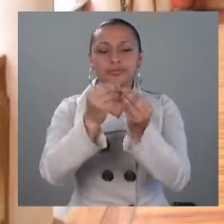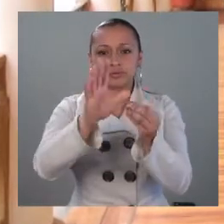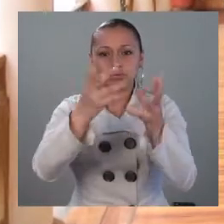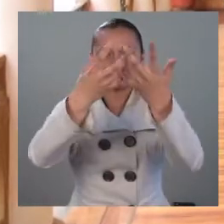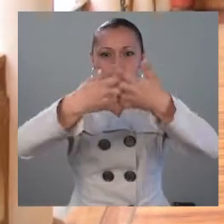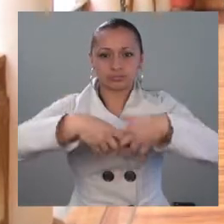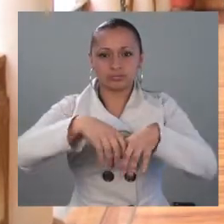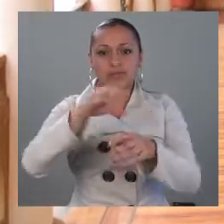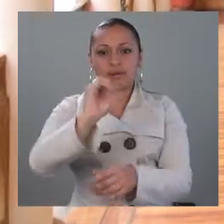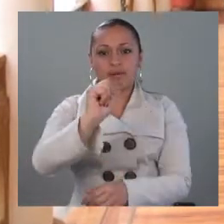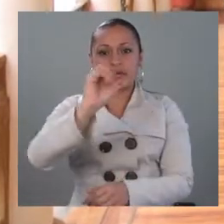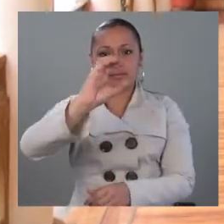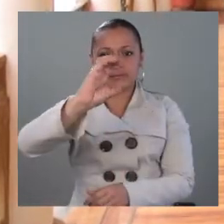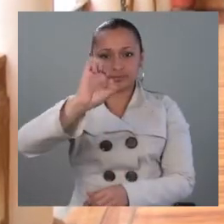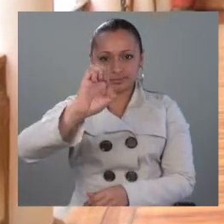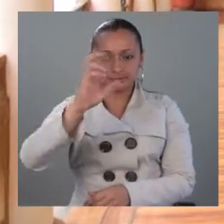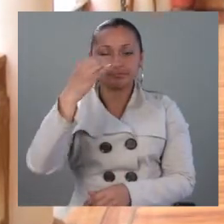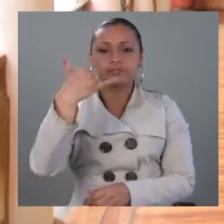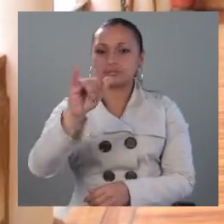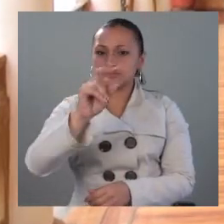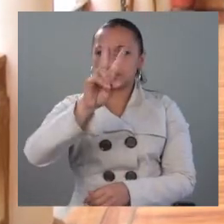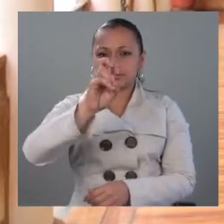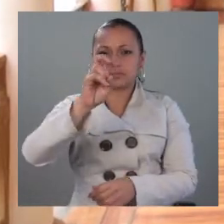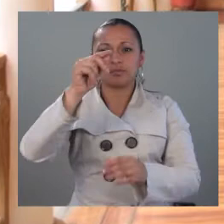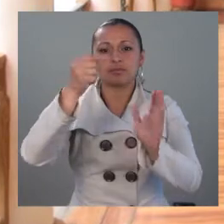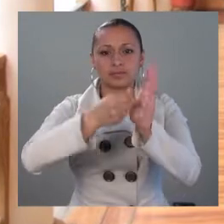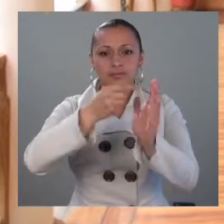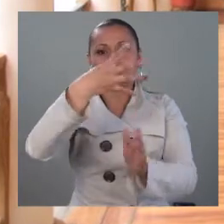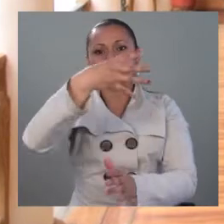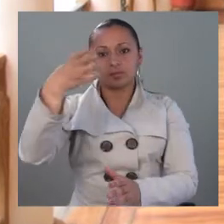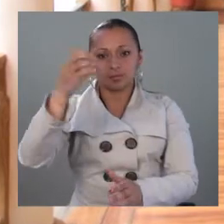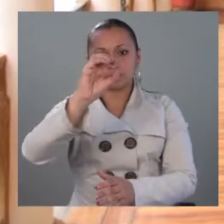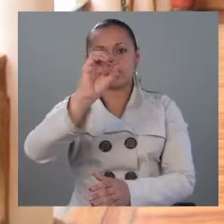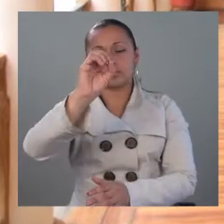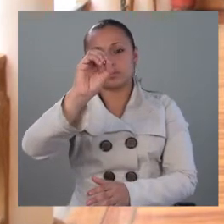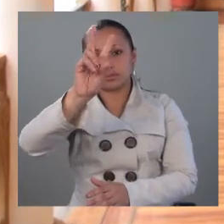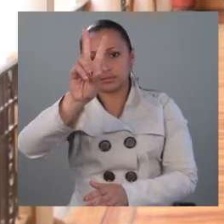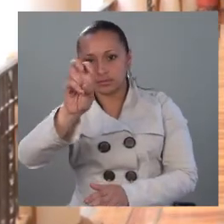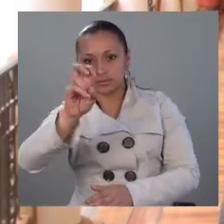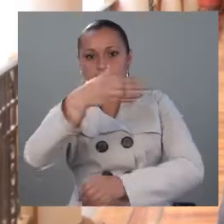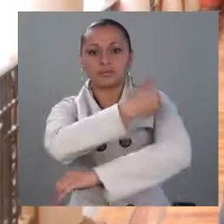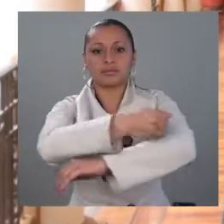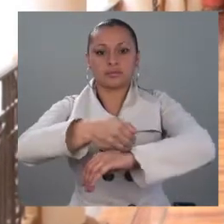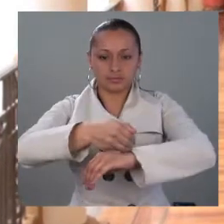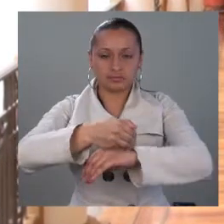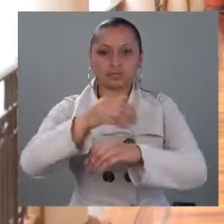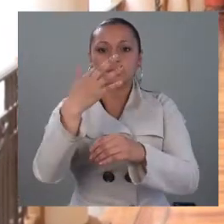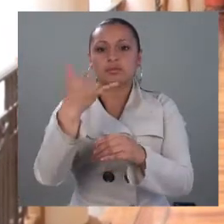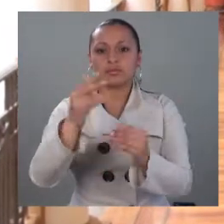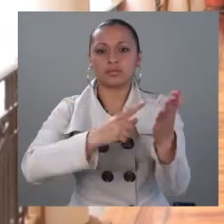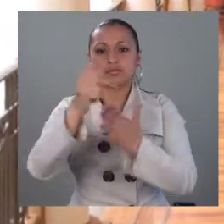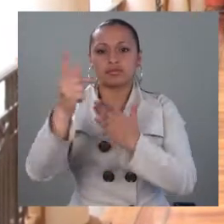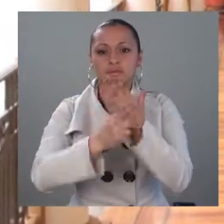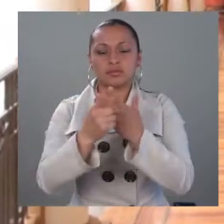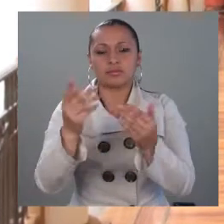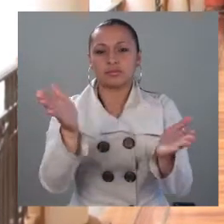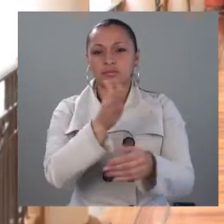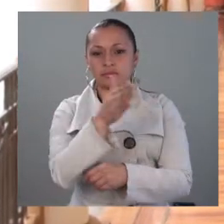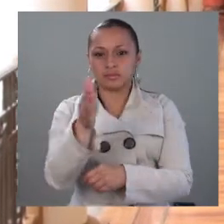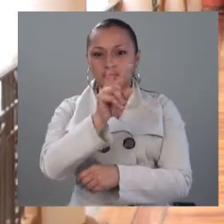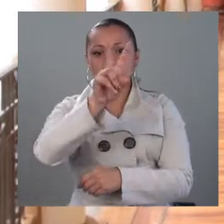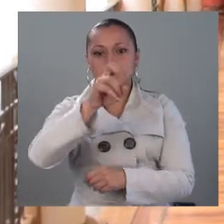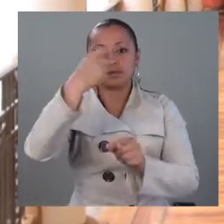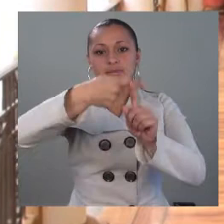consorcio Vías ACE, es un proyecto que tiene un costo de 7.407 millones de pesos. Es un proyecto que está contemplado realizarse